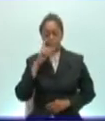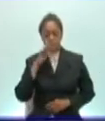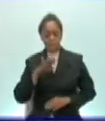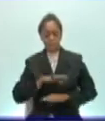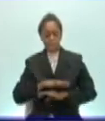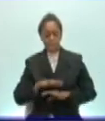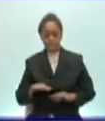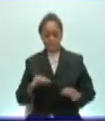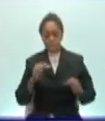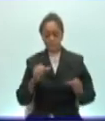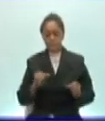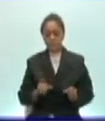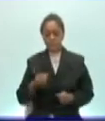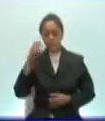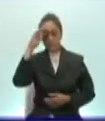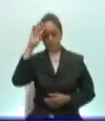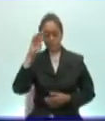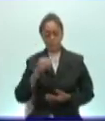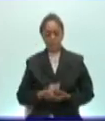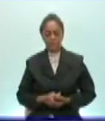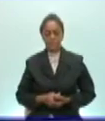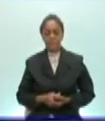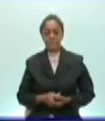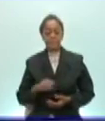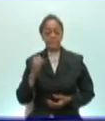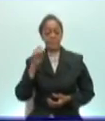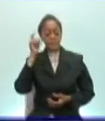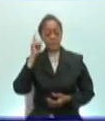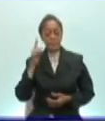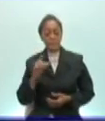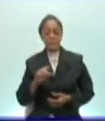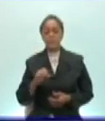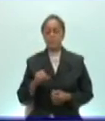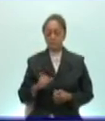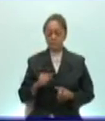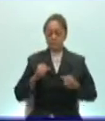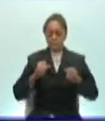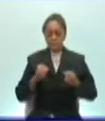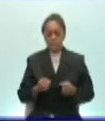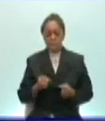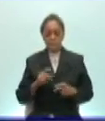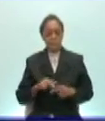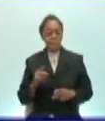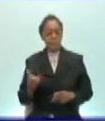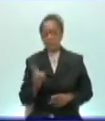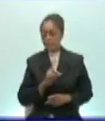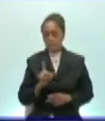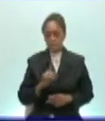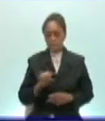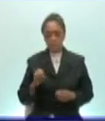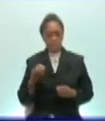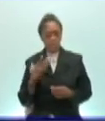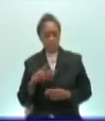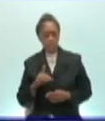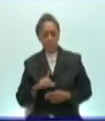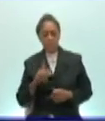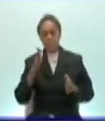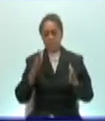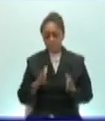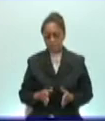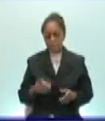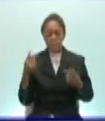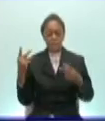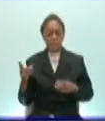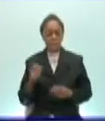para apoderarse de Cuba. Creo que esta idea ustedes tienen que manejarla con mucha fuerza para demostrar que no es casual, que es parte de esa